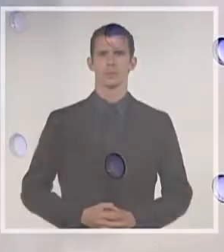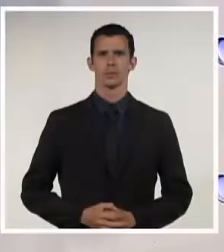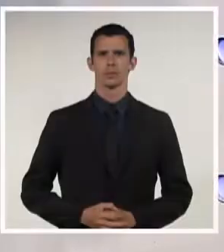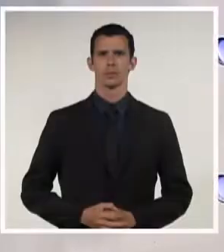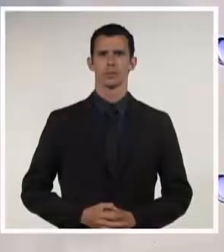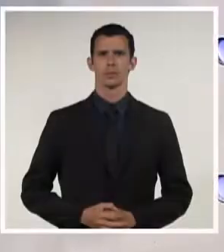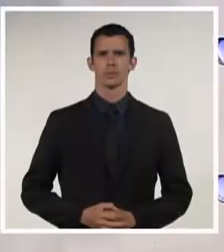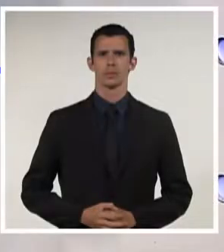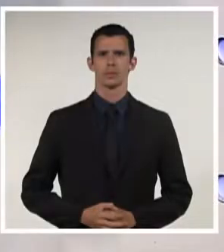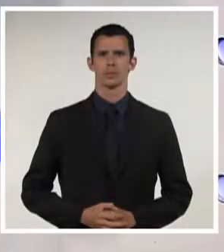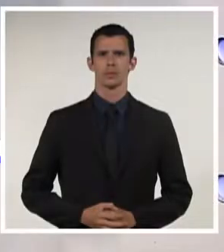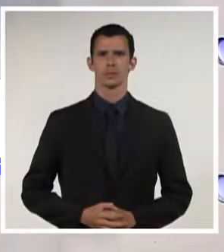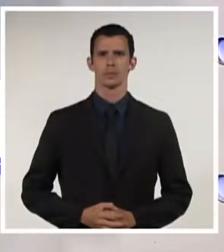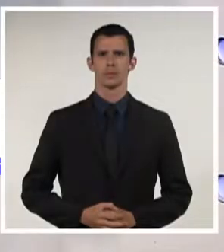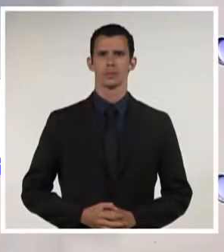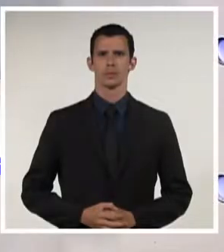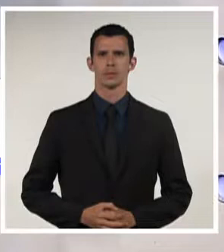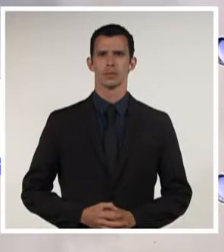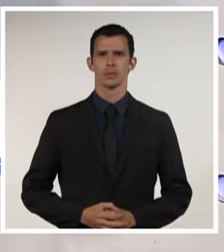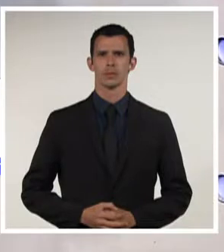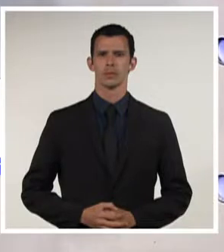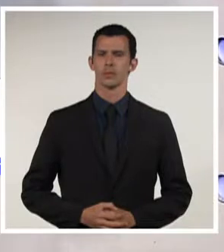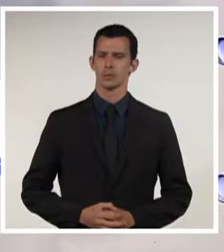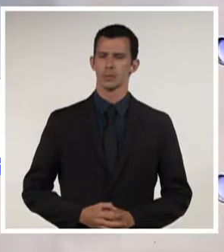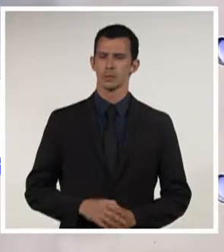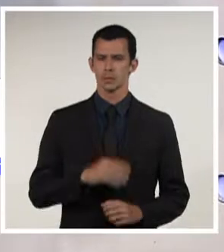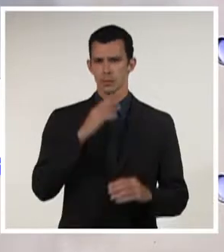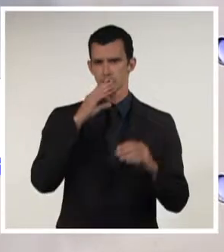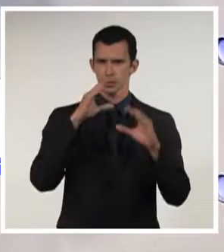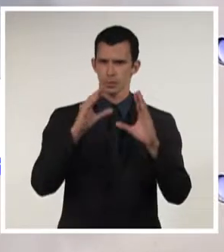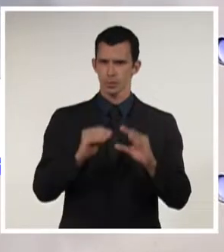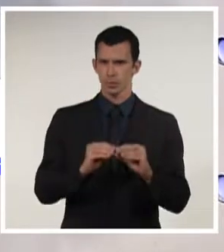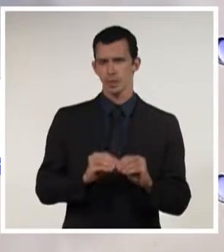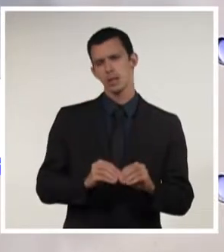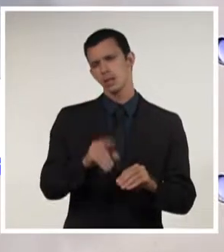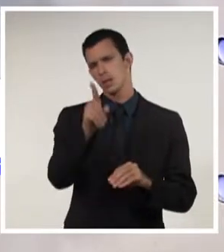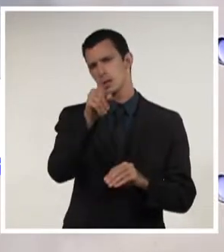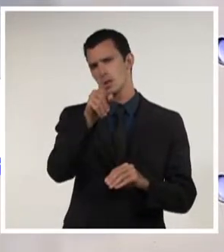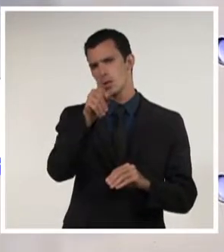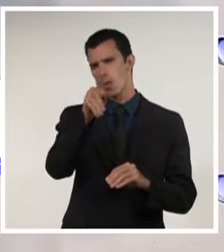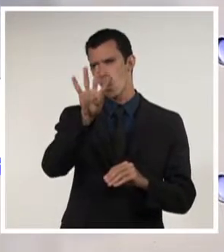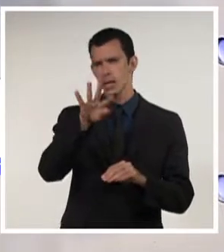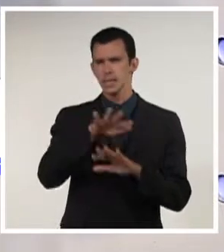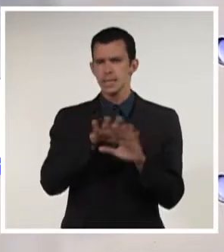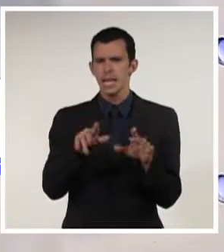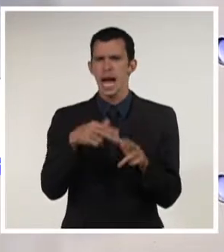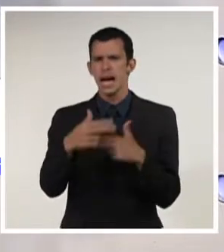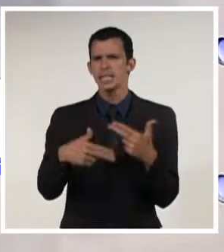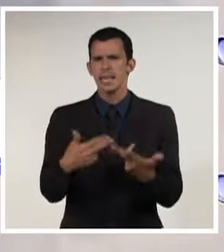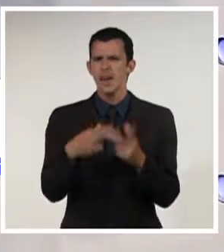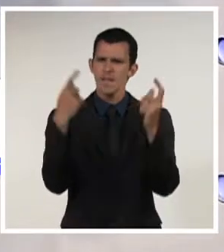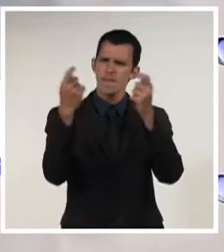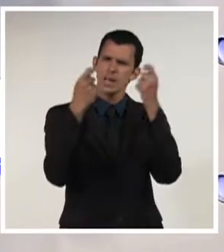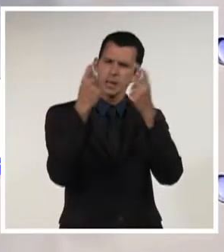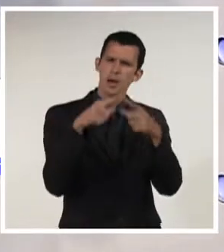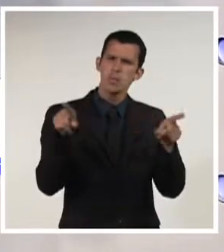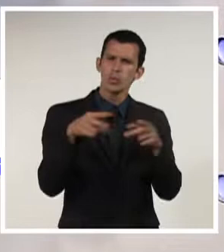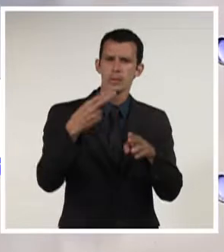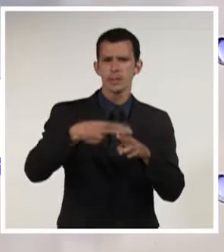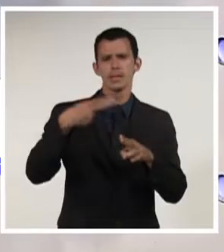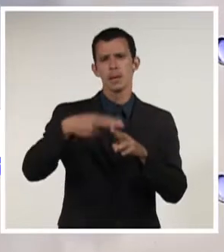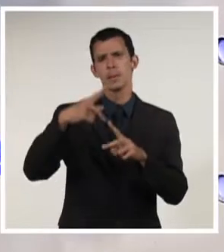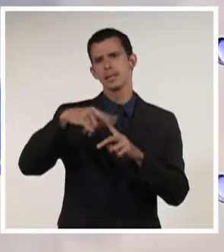buenas noches es la décimo cuarta edición del festival internacional timbalaye tendrá lugar el 31 de agosto y del 3 al 11 de septiembre